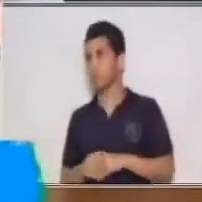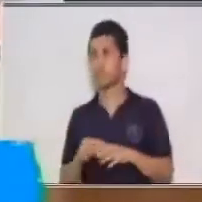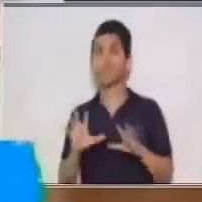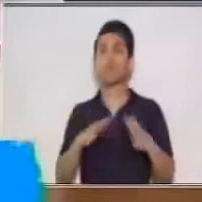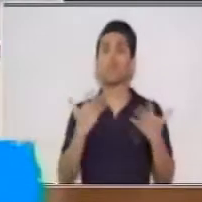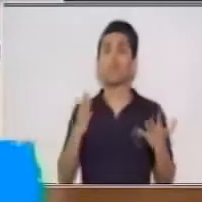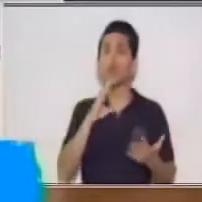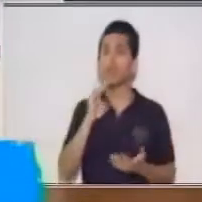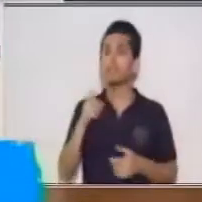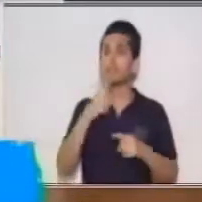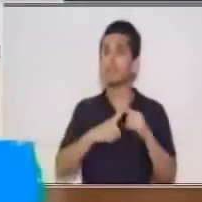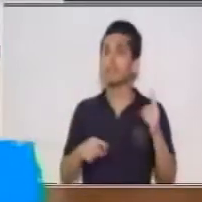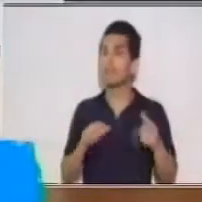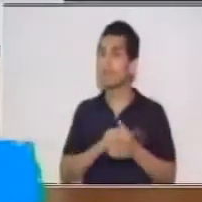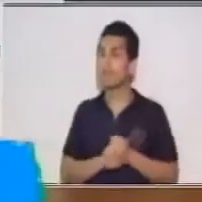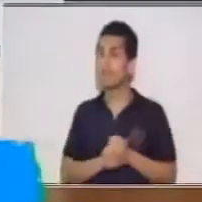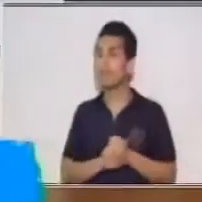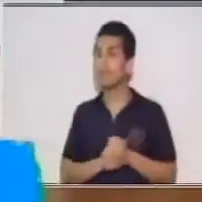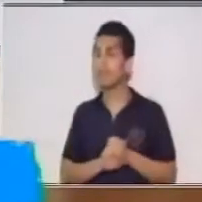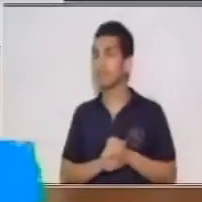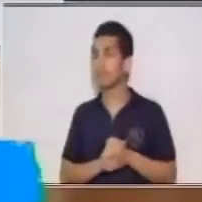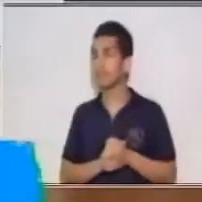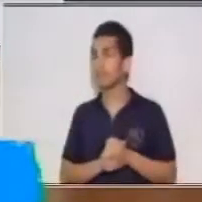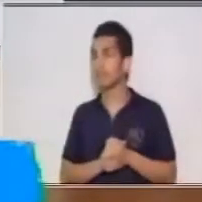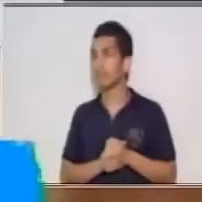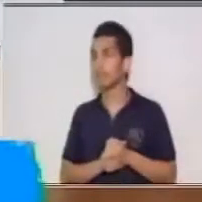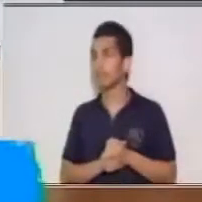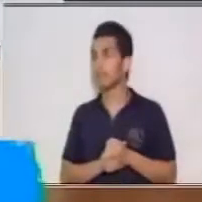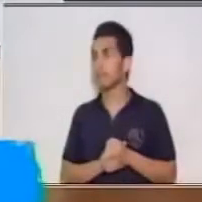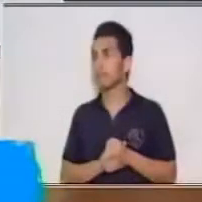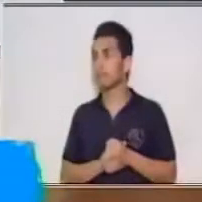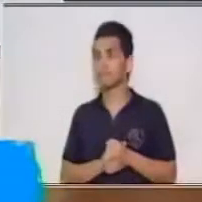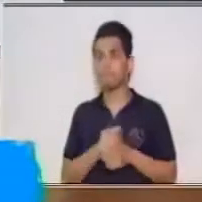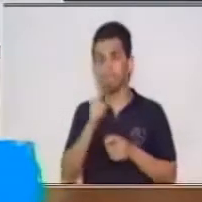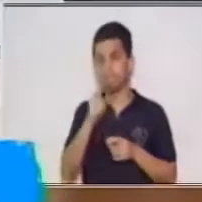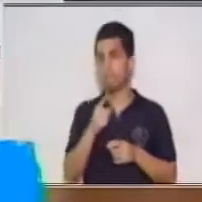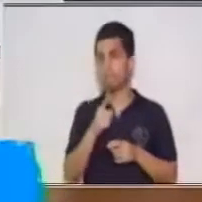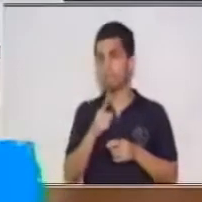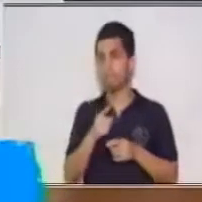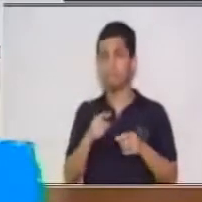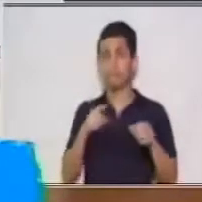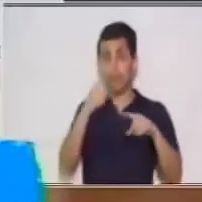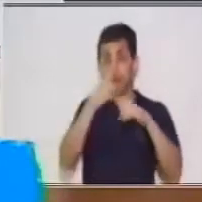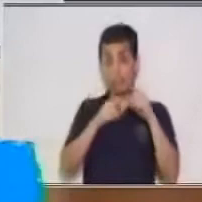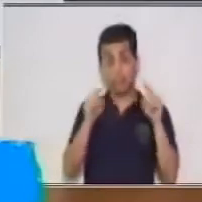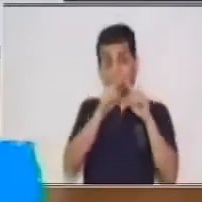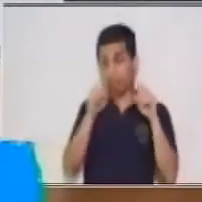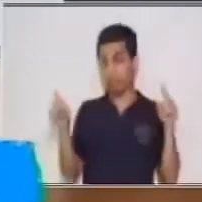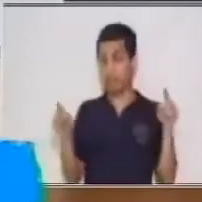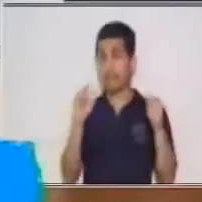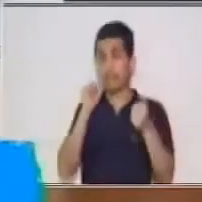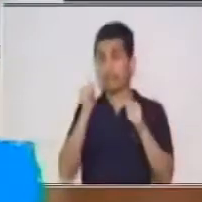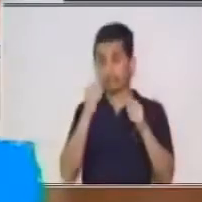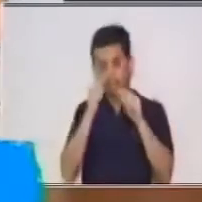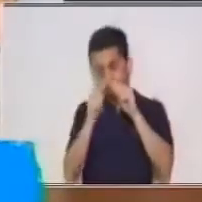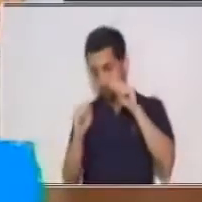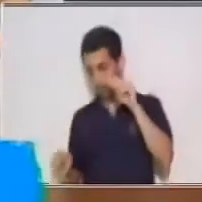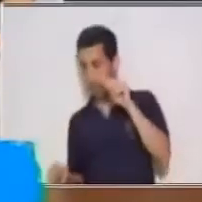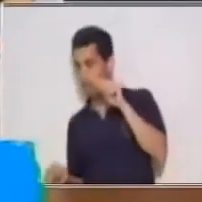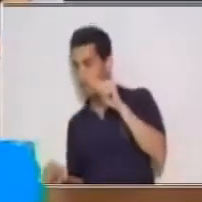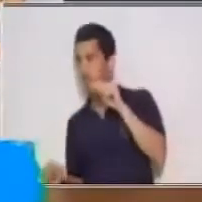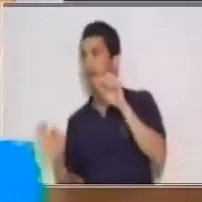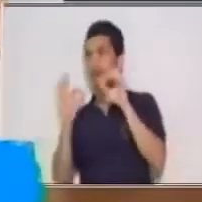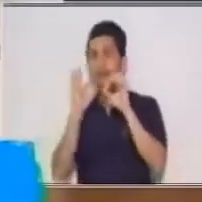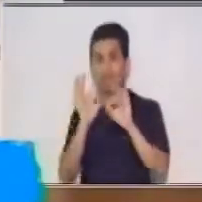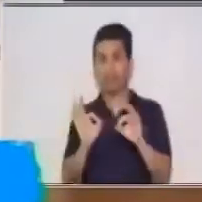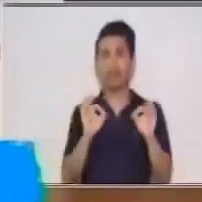Muy bien, es 15. Entonces vamos a medir acá. Comprobemos. ¿Quedó tu radio de 15?